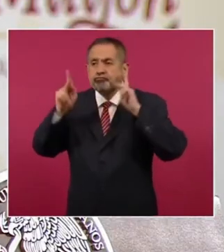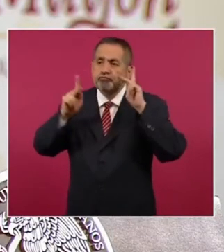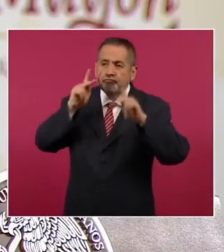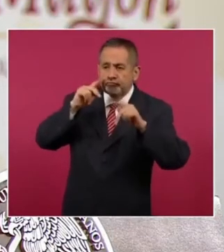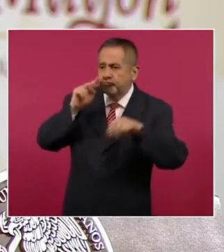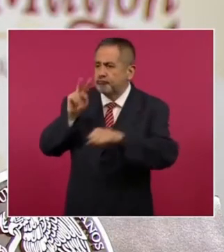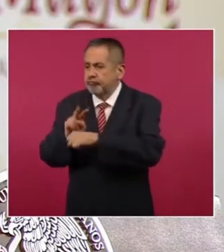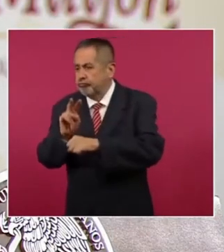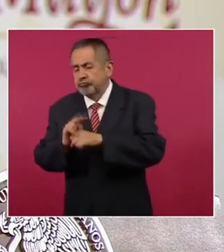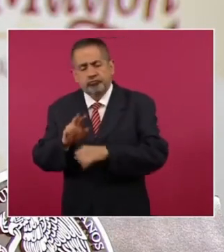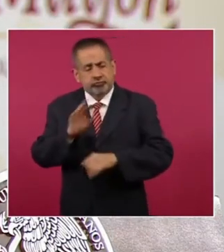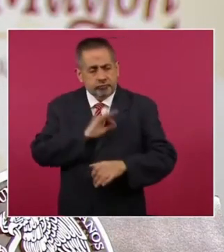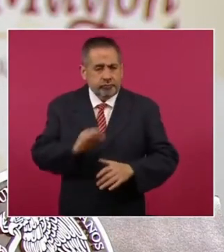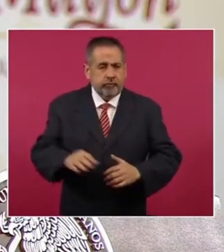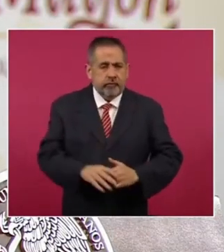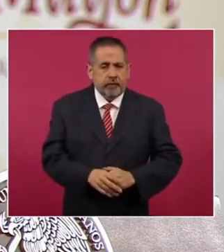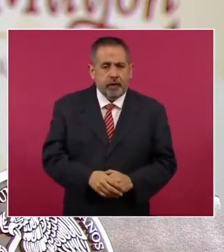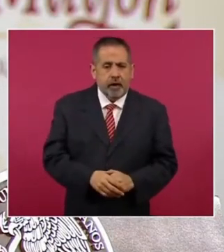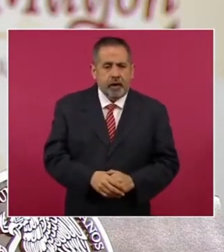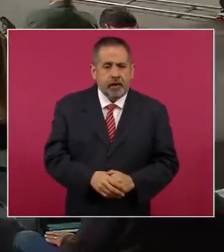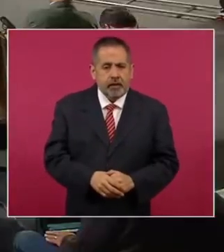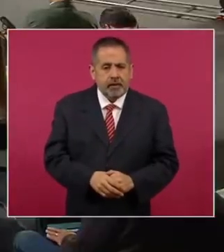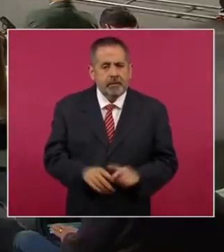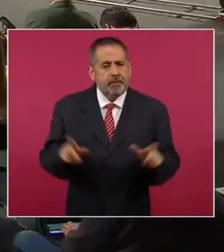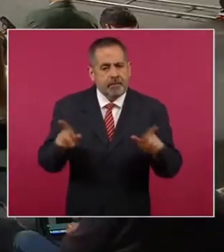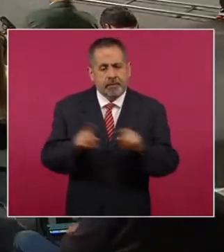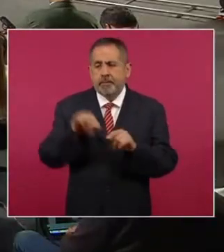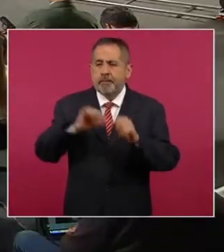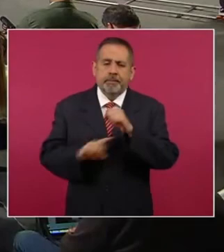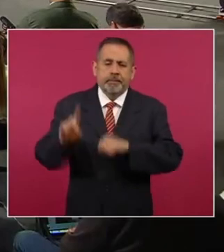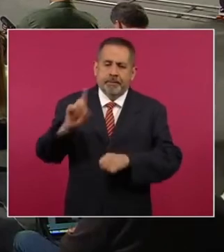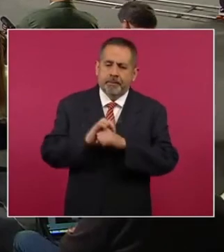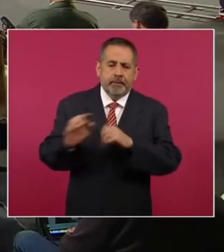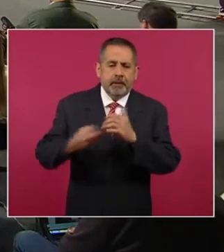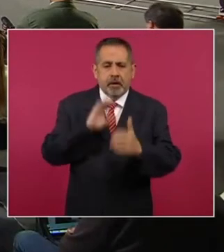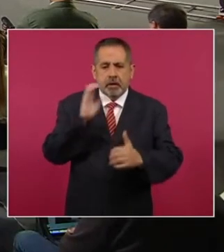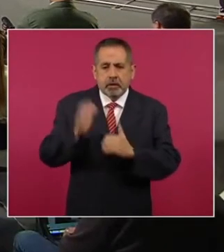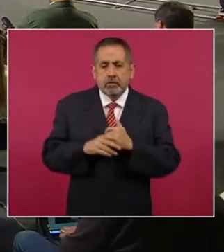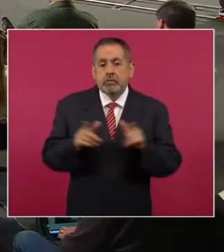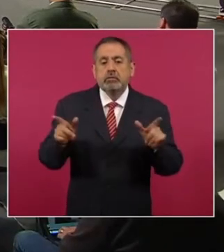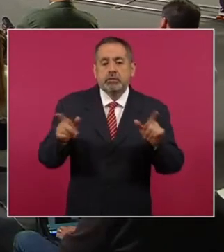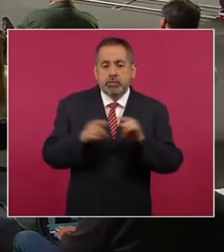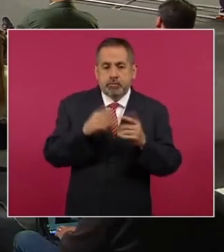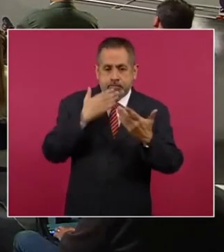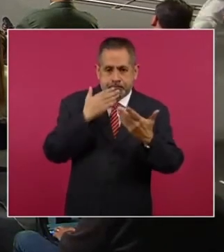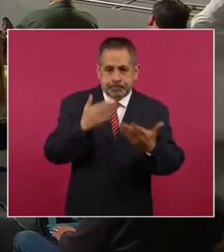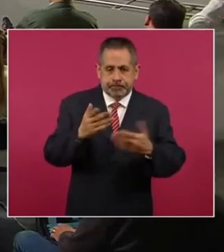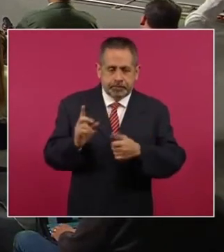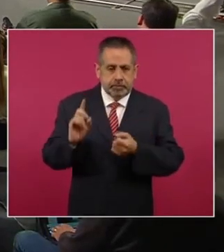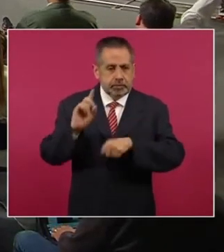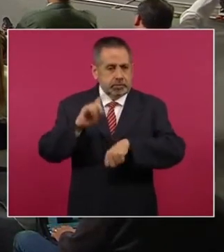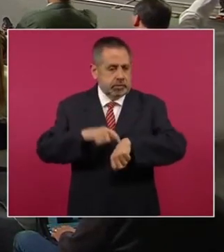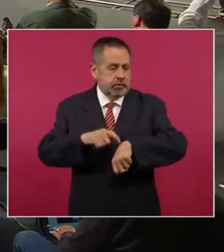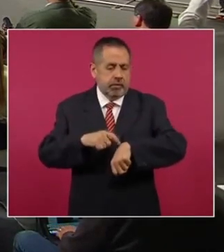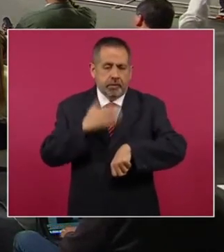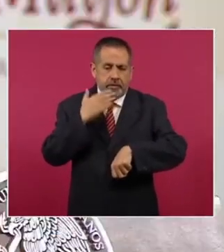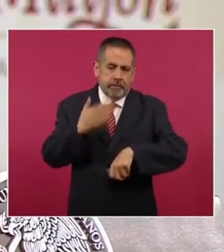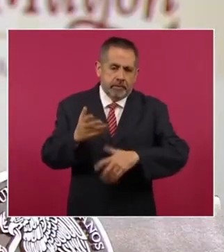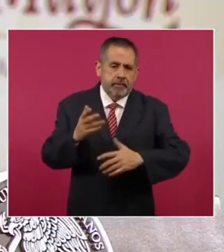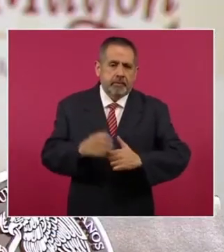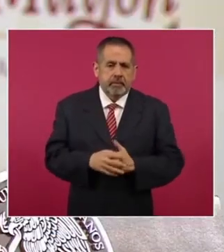vigilantes. Hasta aquí la sección de hoy, concluimos, fuimos muy breves debido al tiempo, pero